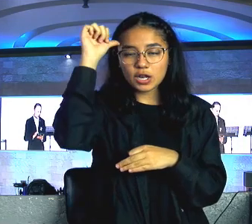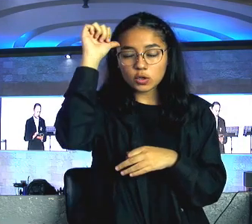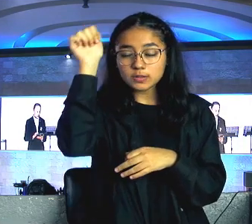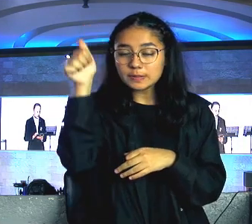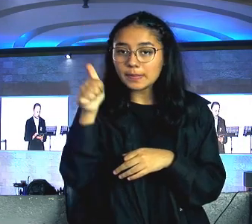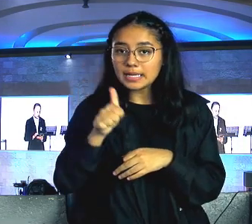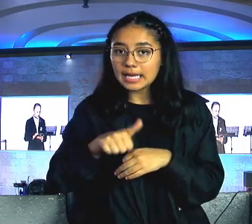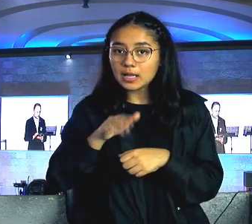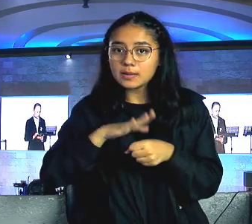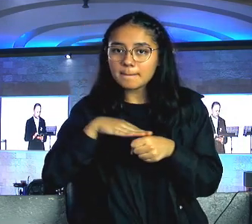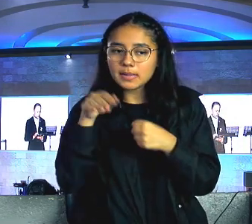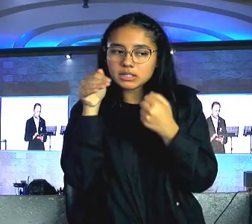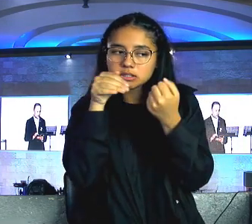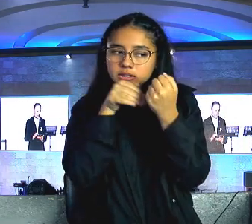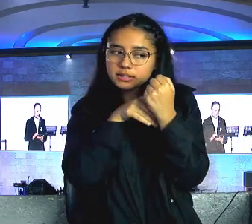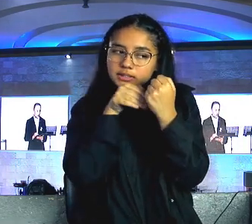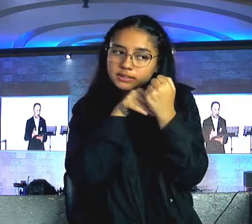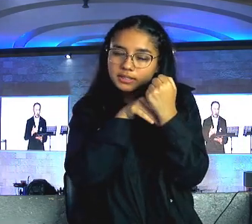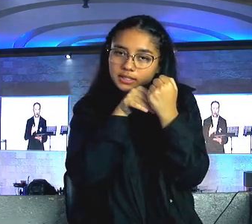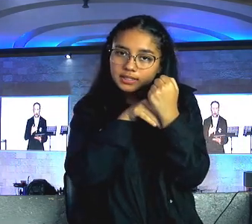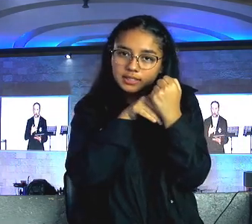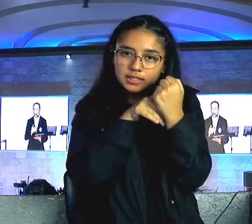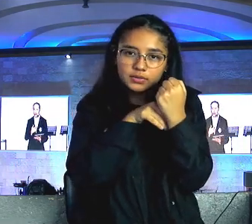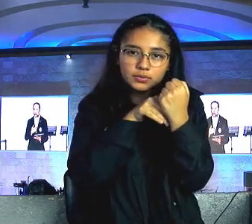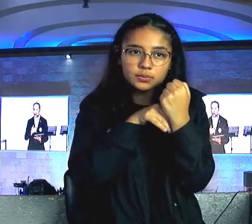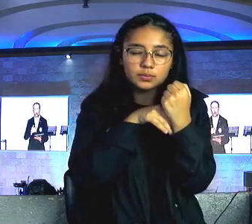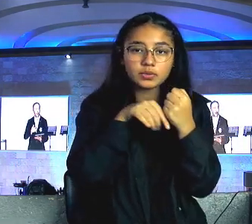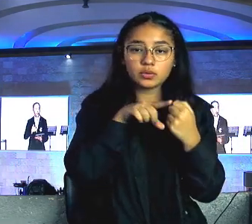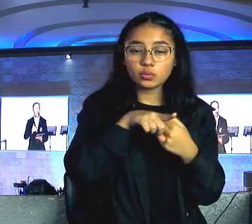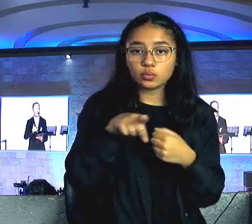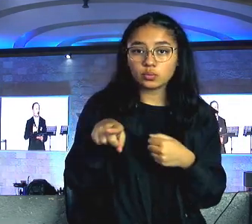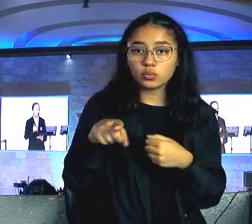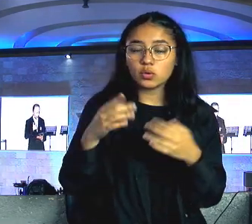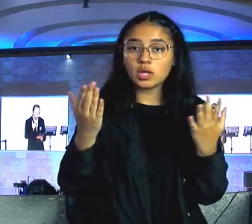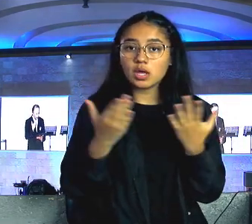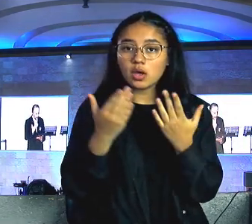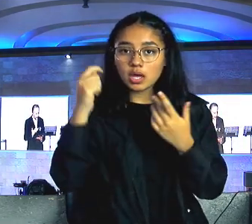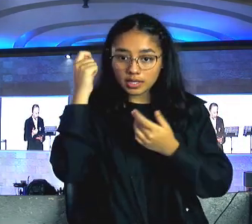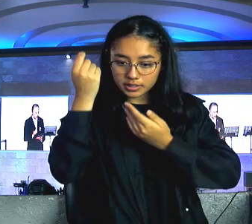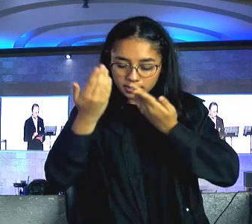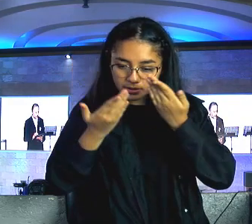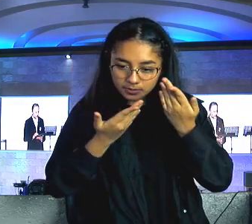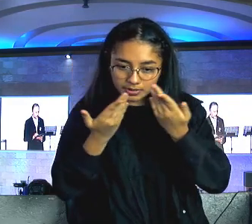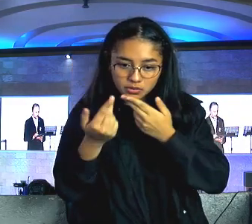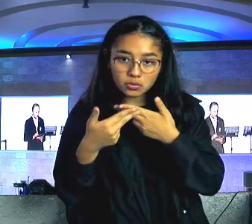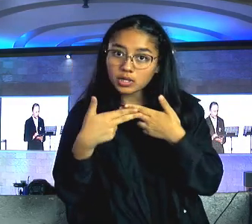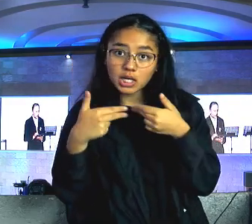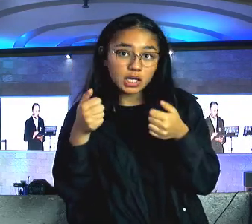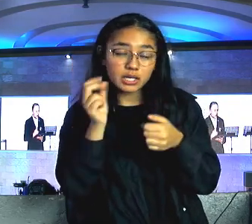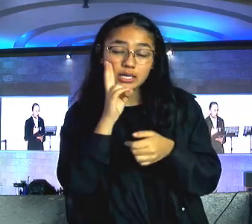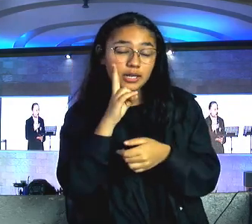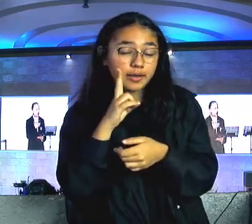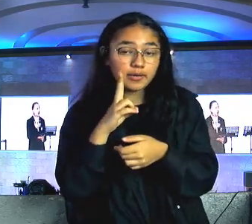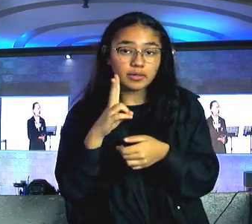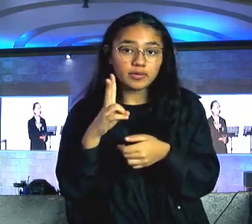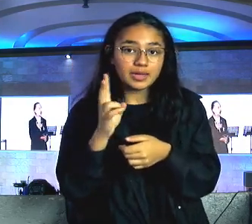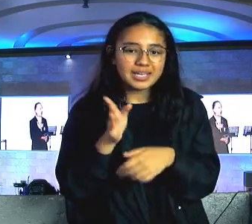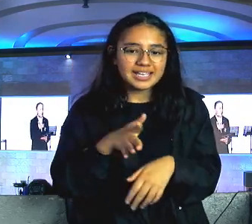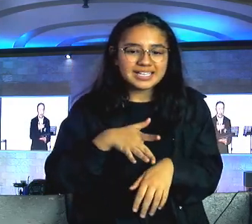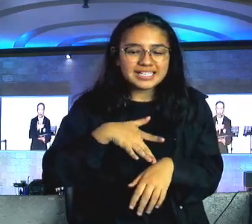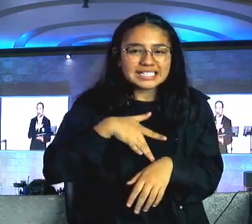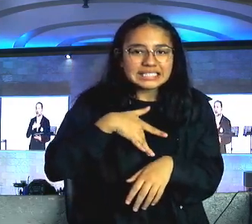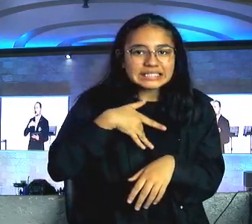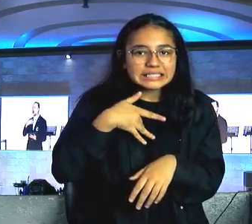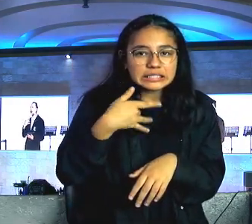secretos, o aún si tú haces un servicio que nadie ve, o sientes una